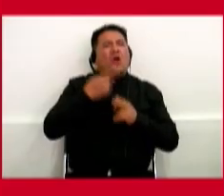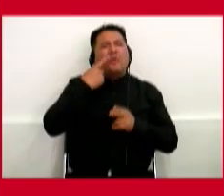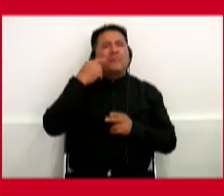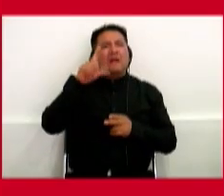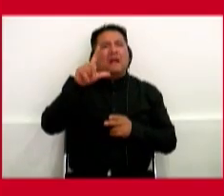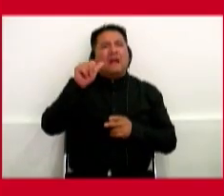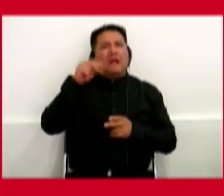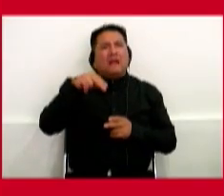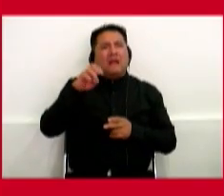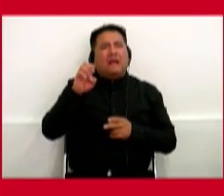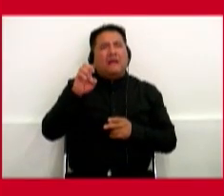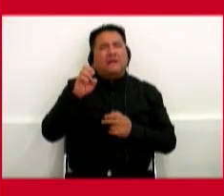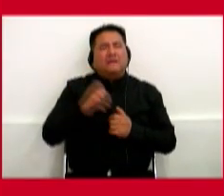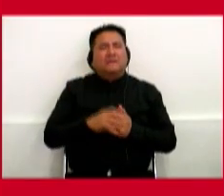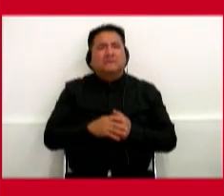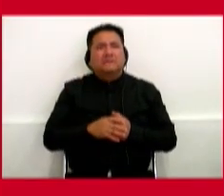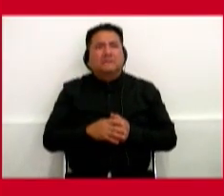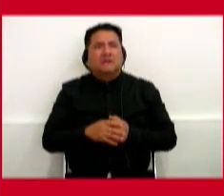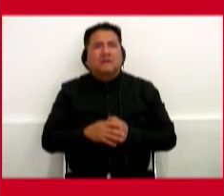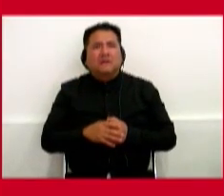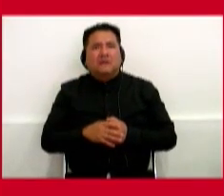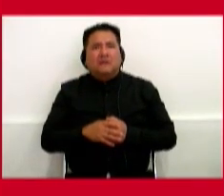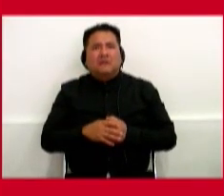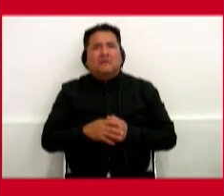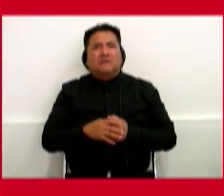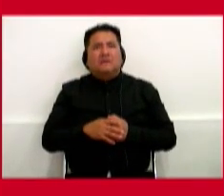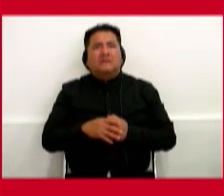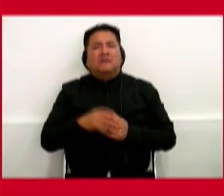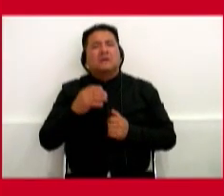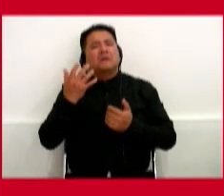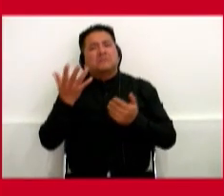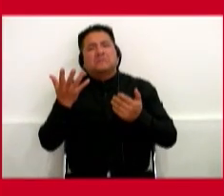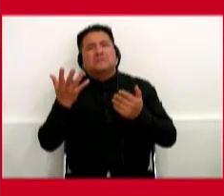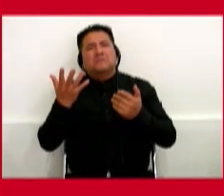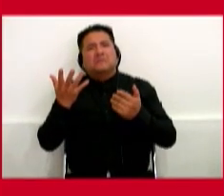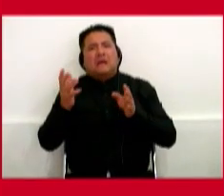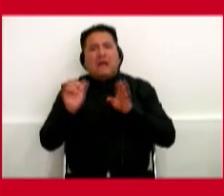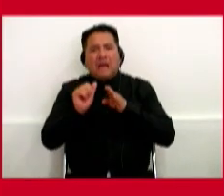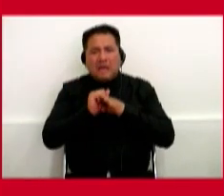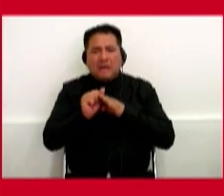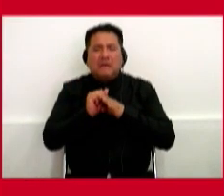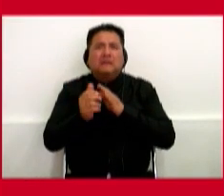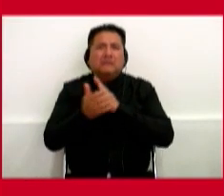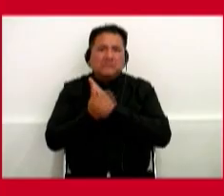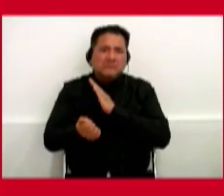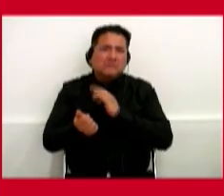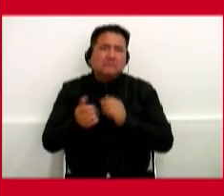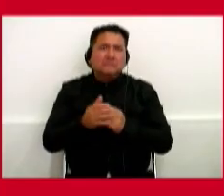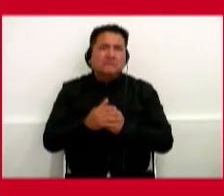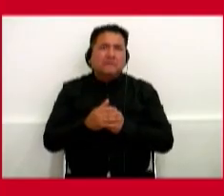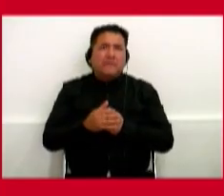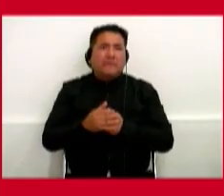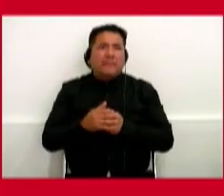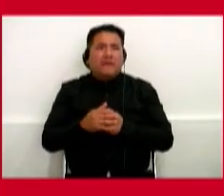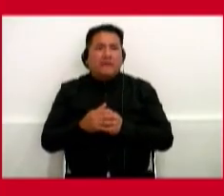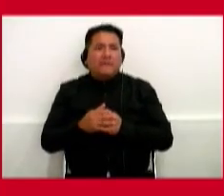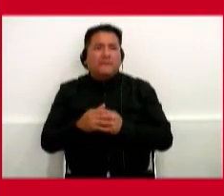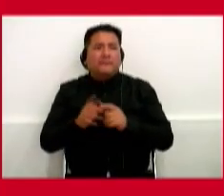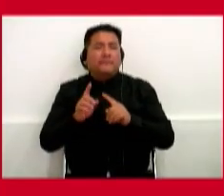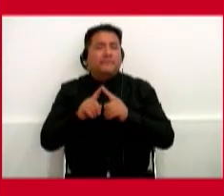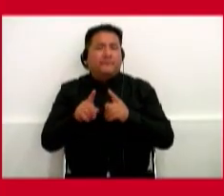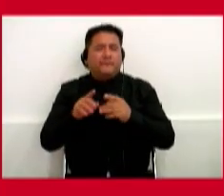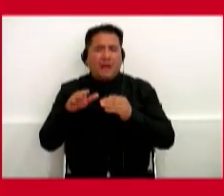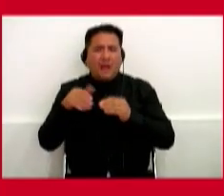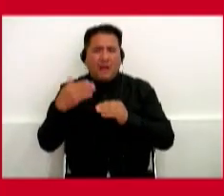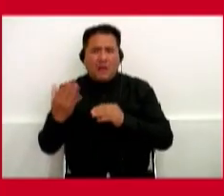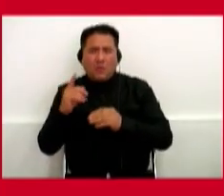de conceptos de envolvente económica, de cut-off rate y también de capacidad de producción. Pero también hay un concepto súper clave en esto